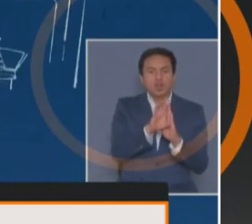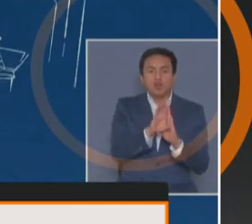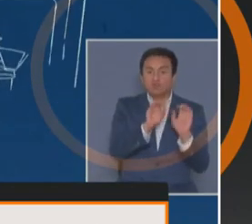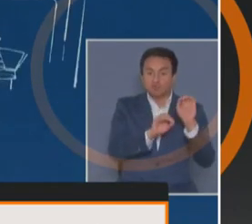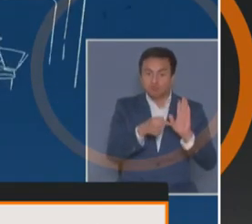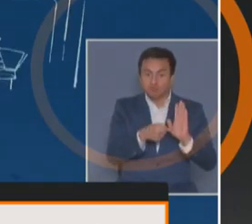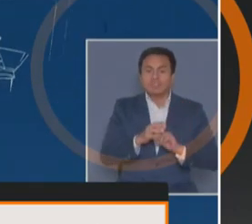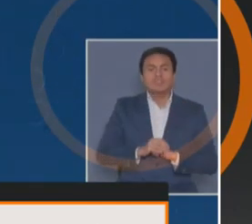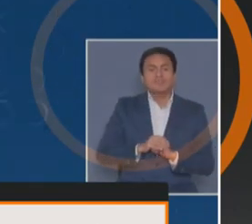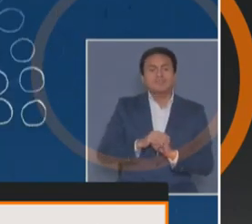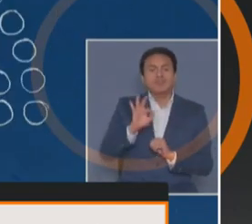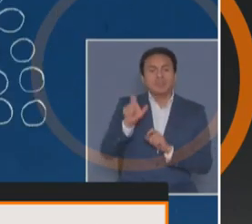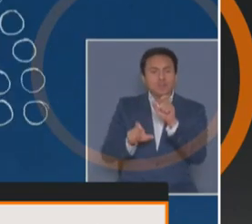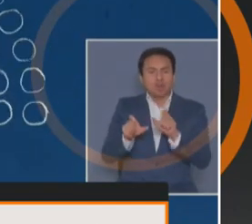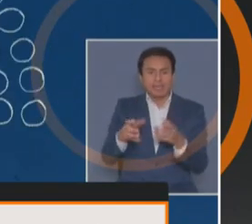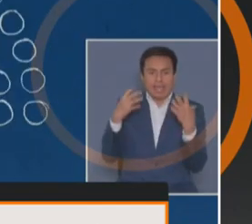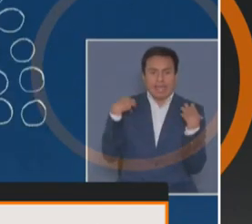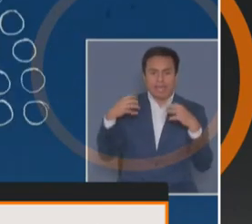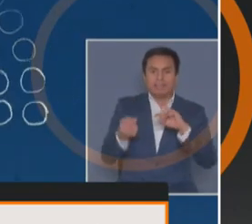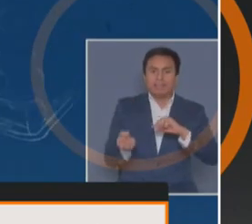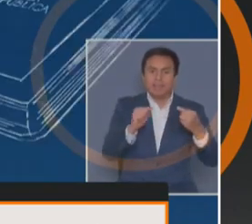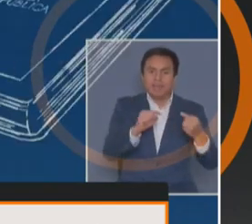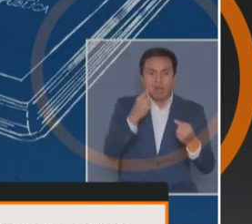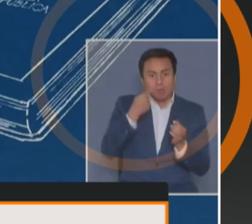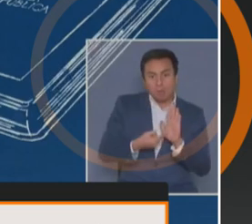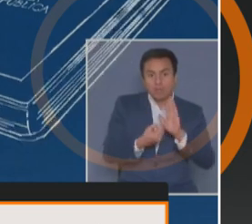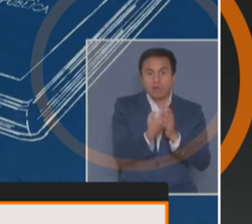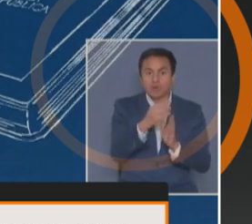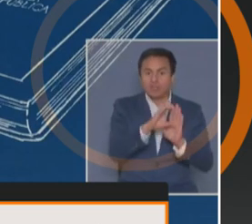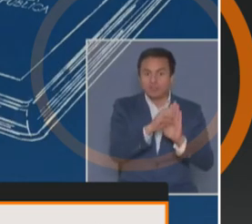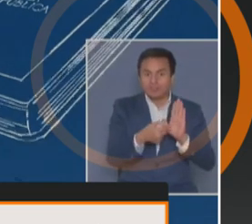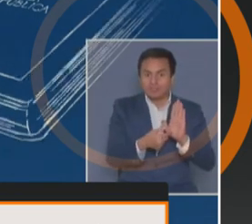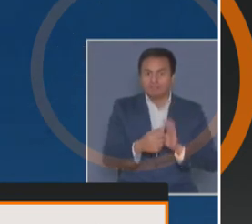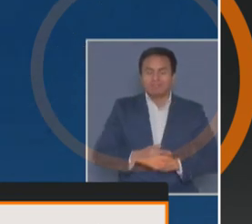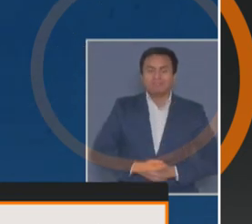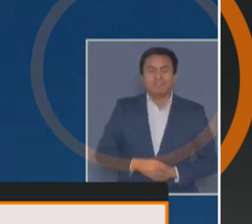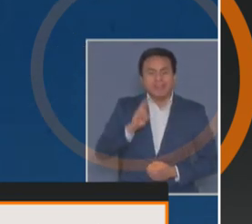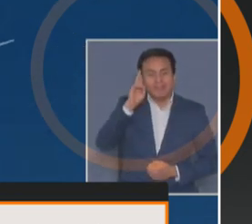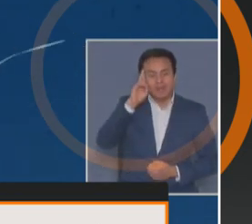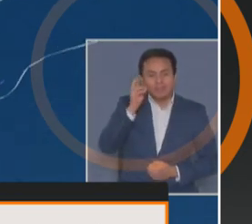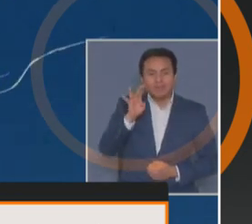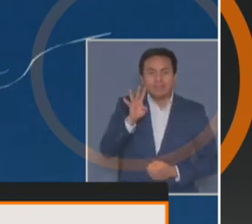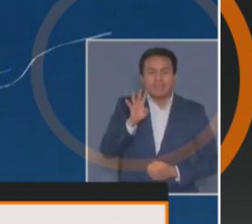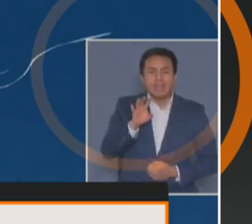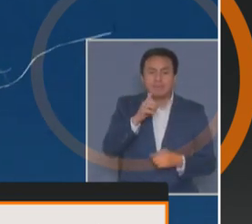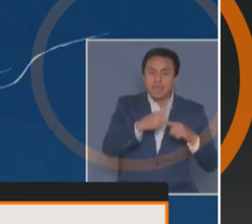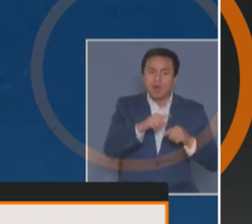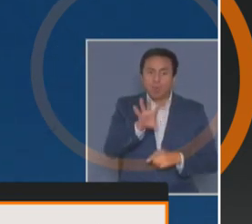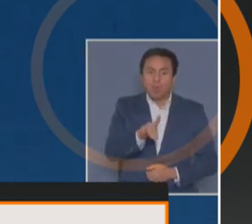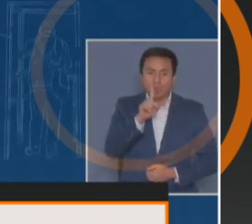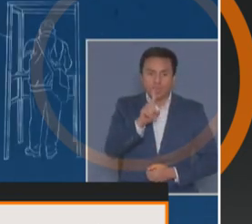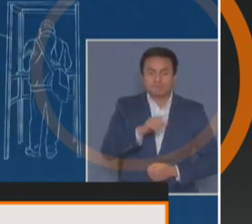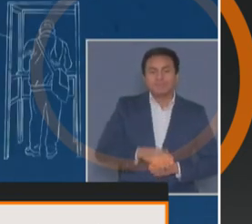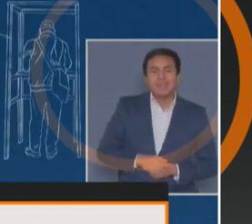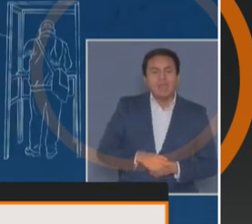entonces bueno se produce la gran sublevación ustedes recordarán no Plaza dignidad en Chile del año 2019